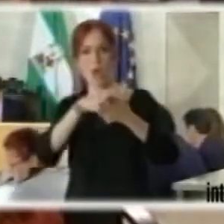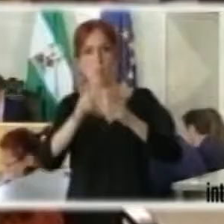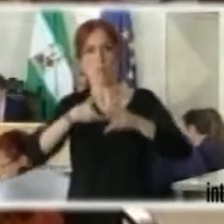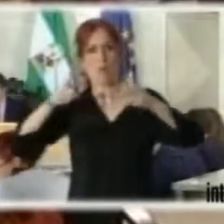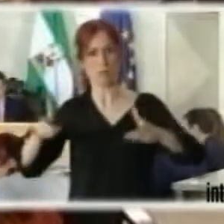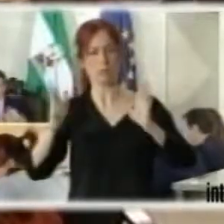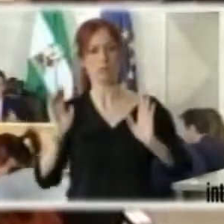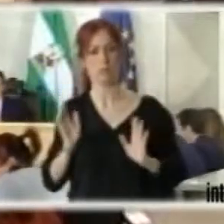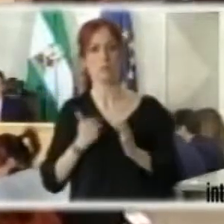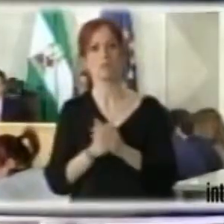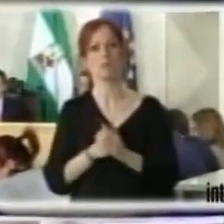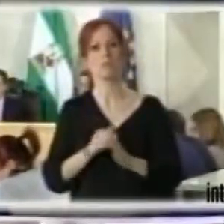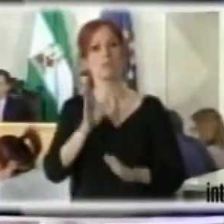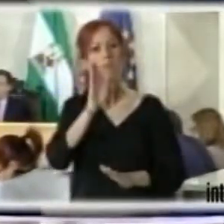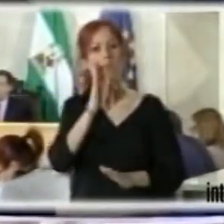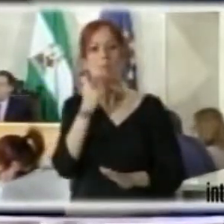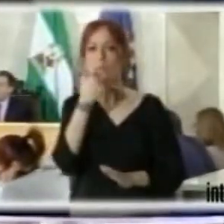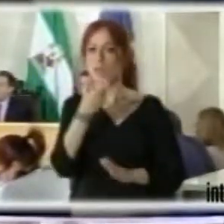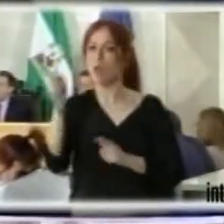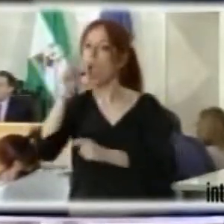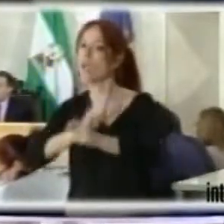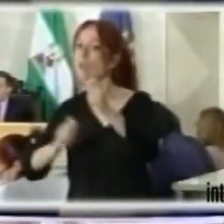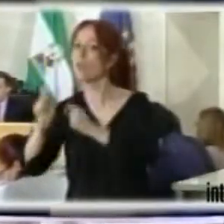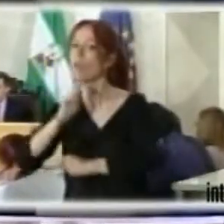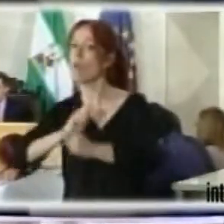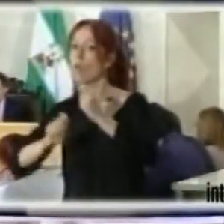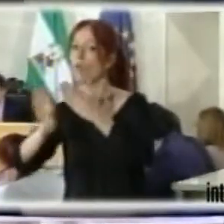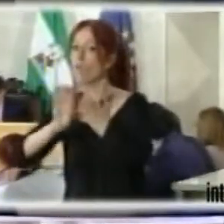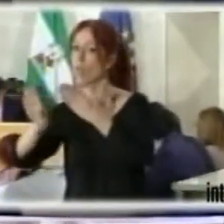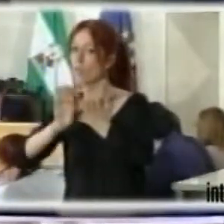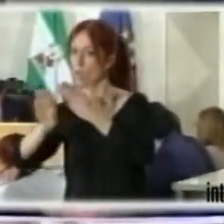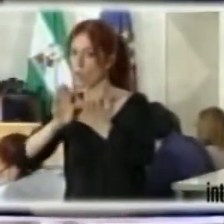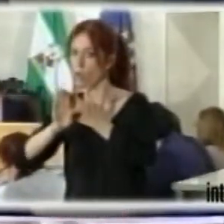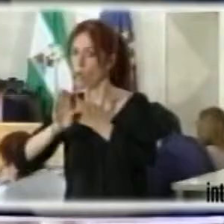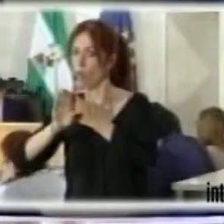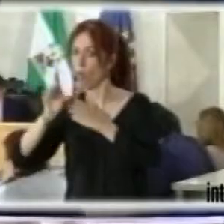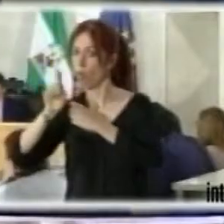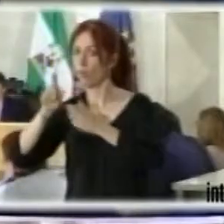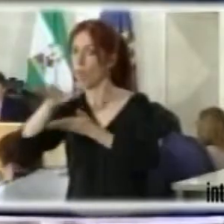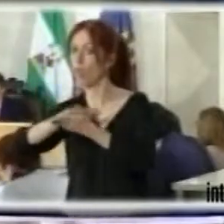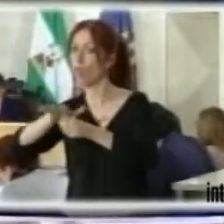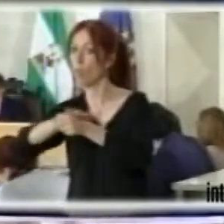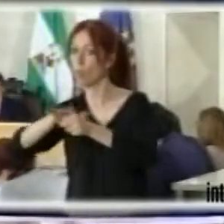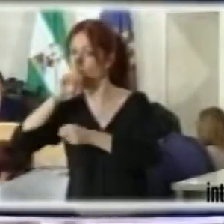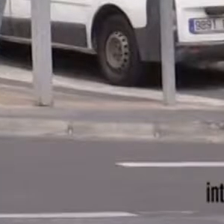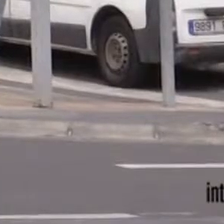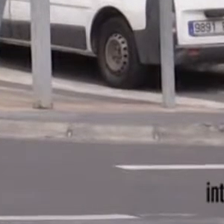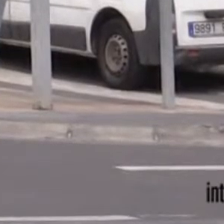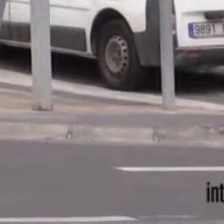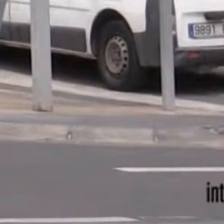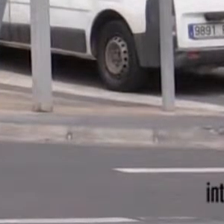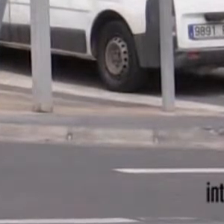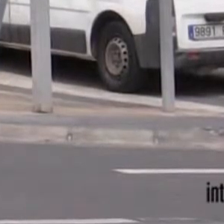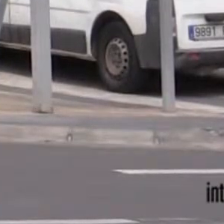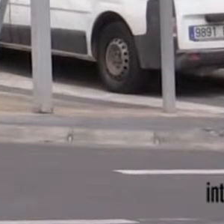horario. Como decía, una demanda de la Asociación de Vecinos del Casco Histórico, que yo creo que además, por lo pronto, este equipo de gobierno estaba de acuerdo. Este